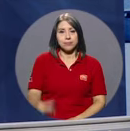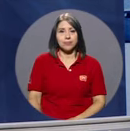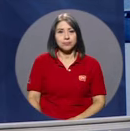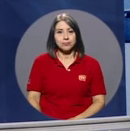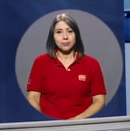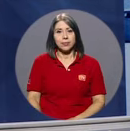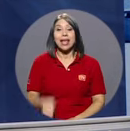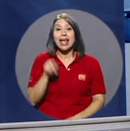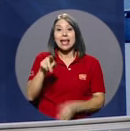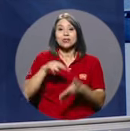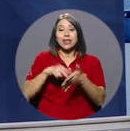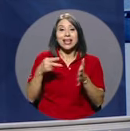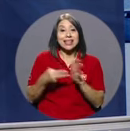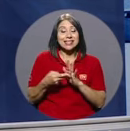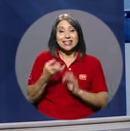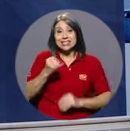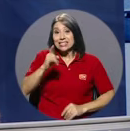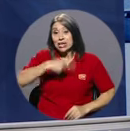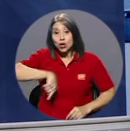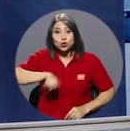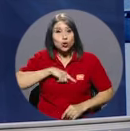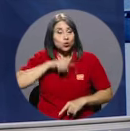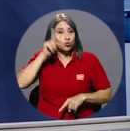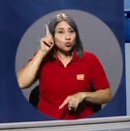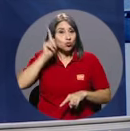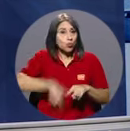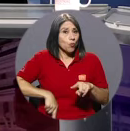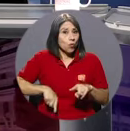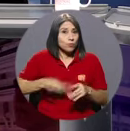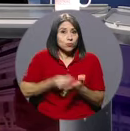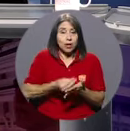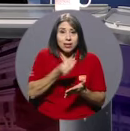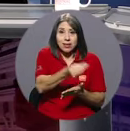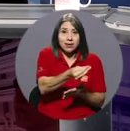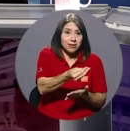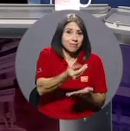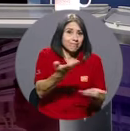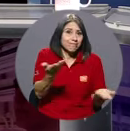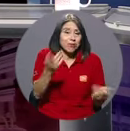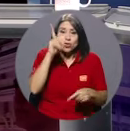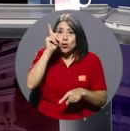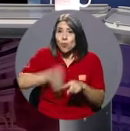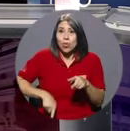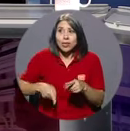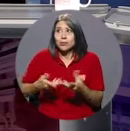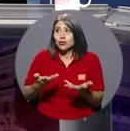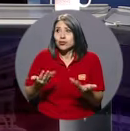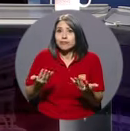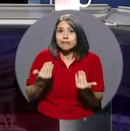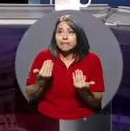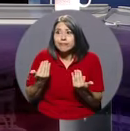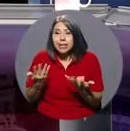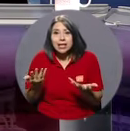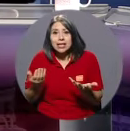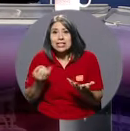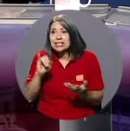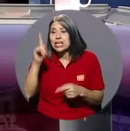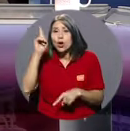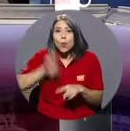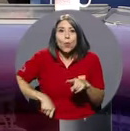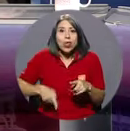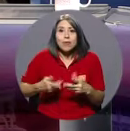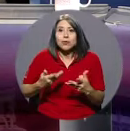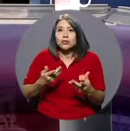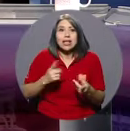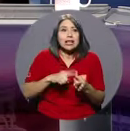Bruto. Y eso quiere decir que si no tenemos capacidad de adquirir, no podemos consumir. Y si no puede consumir